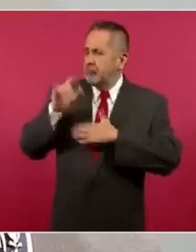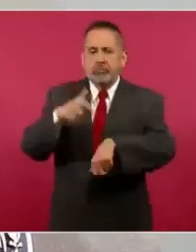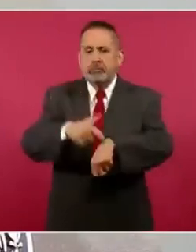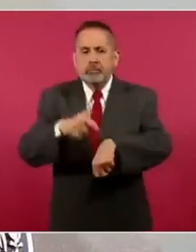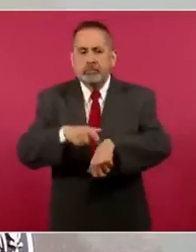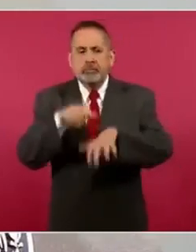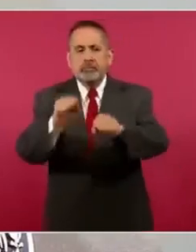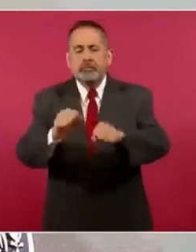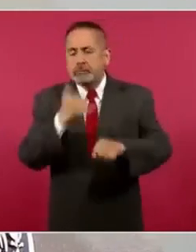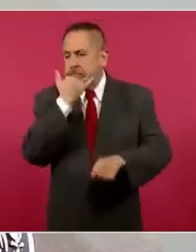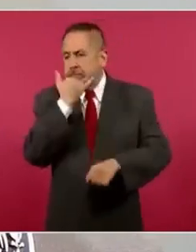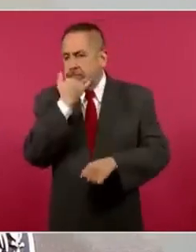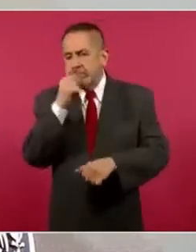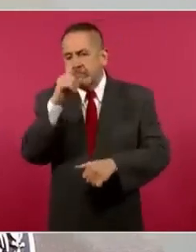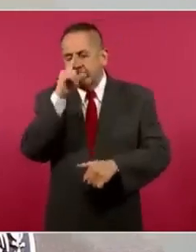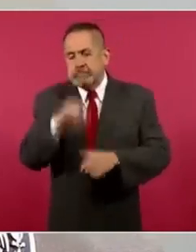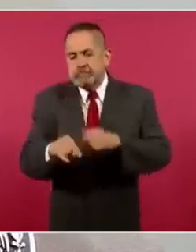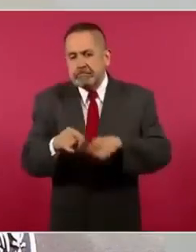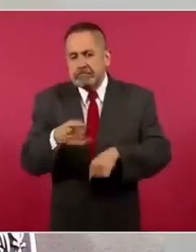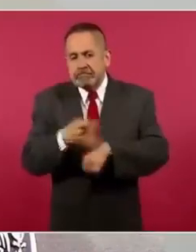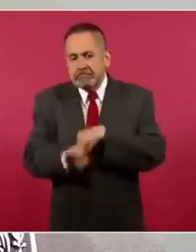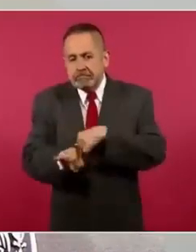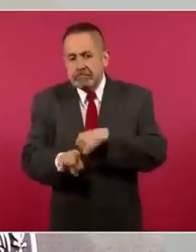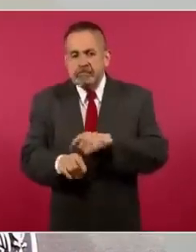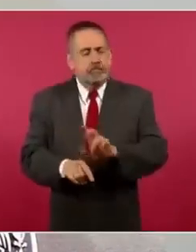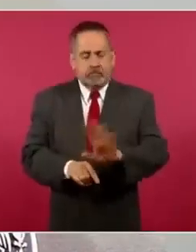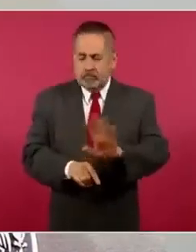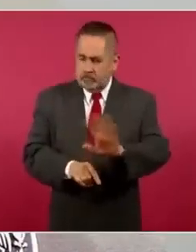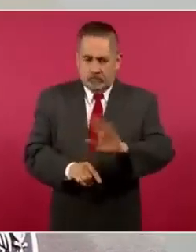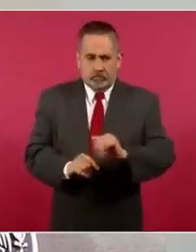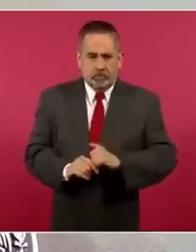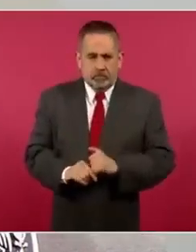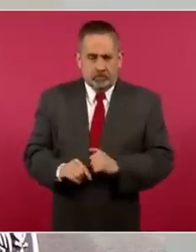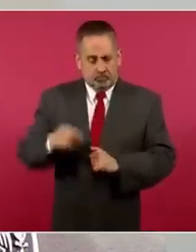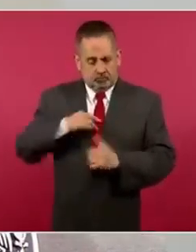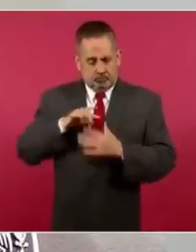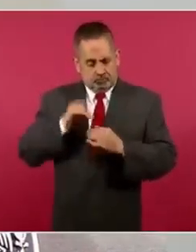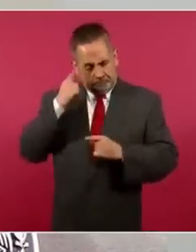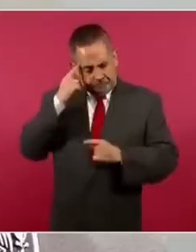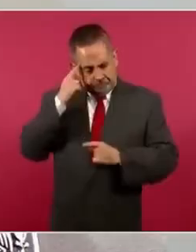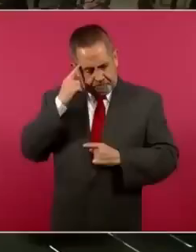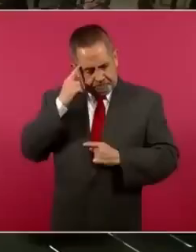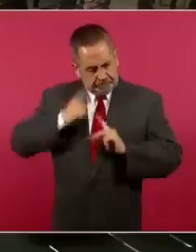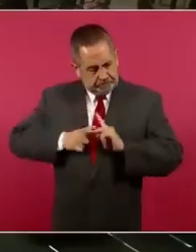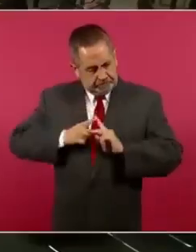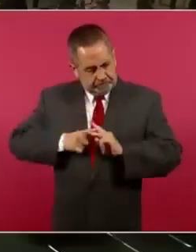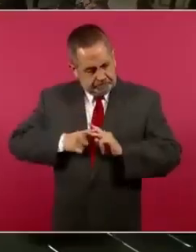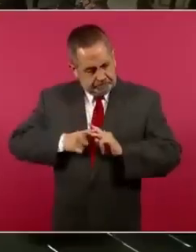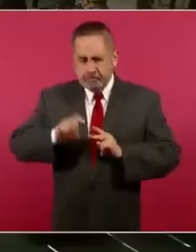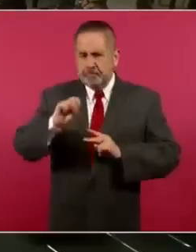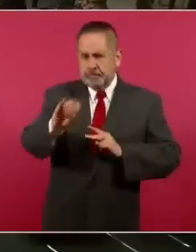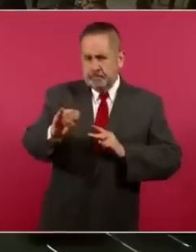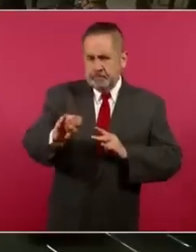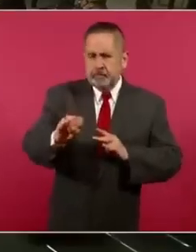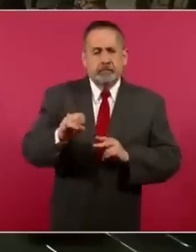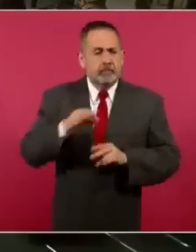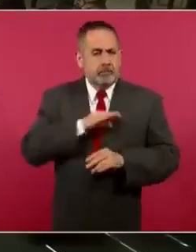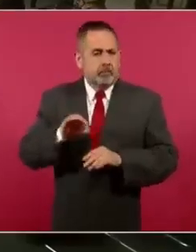tiempo. ¿Sí? Prefiero, cuando yo hable con